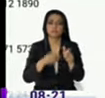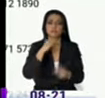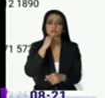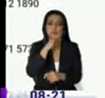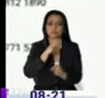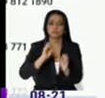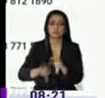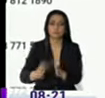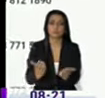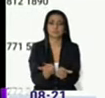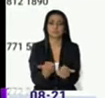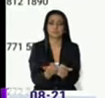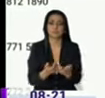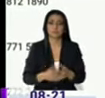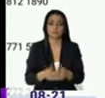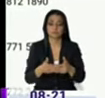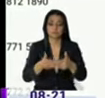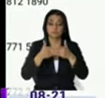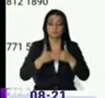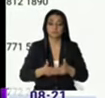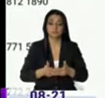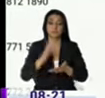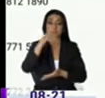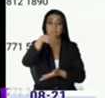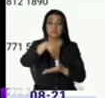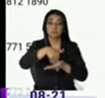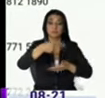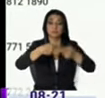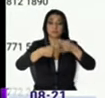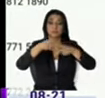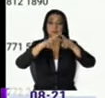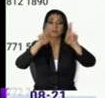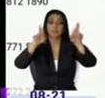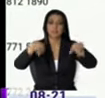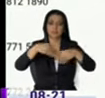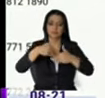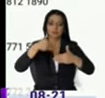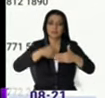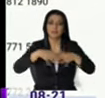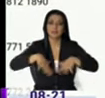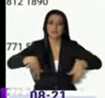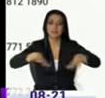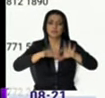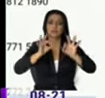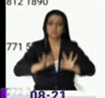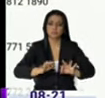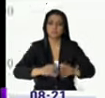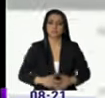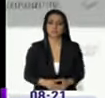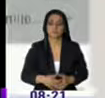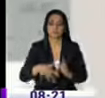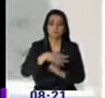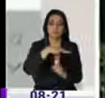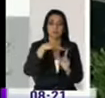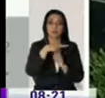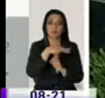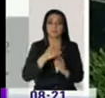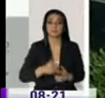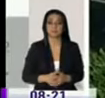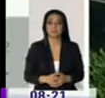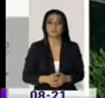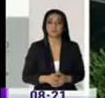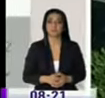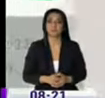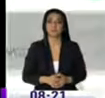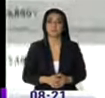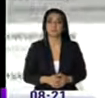botan basura. Es atrás del centro comercial del Recreo. Ahí, atrás del centro comercial del Recreo, ese es el parque donde los vecinos están quejando.